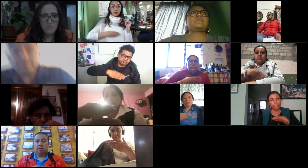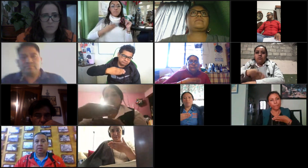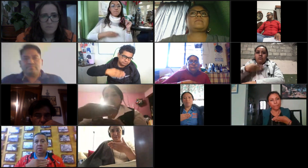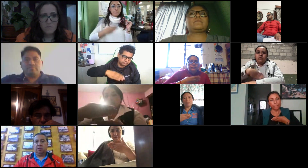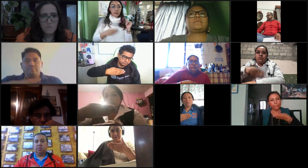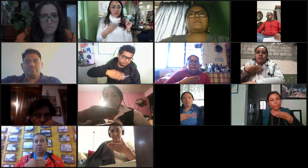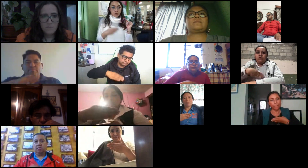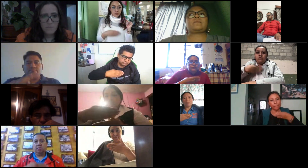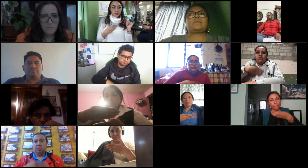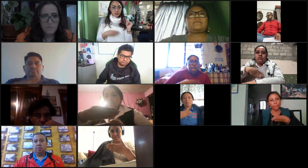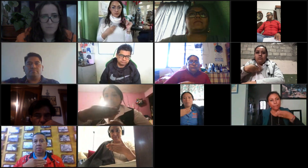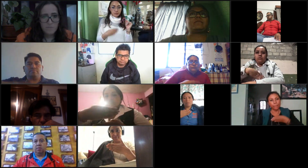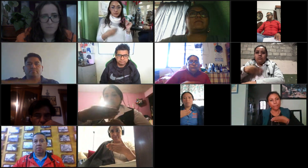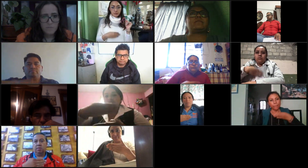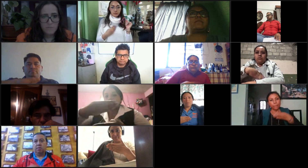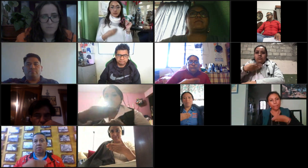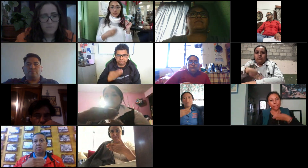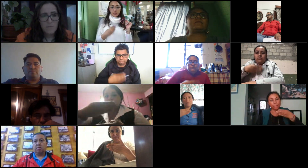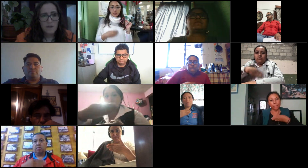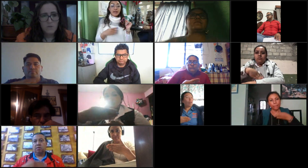abajo. Baño.